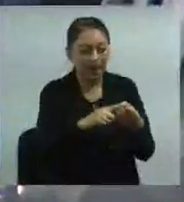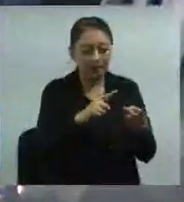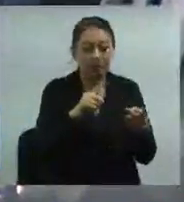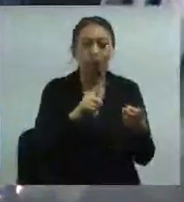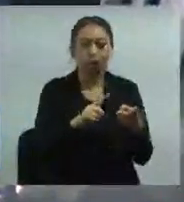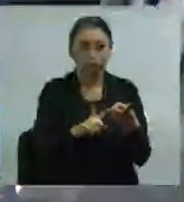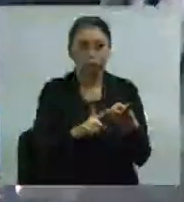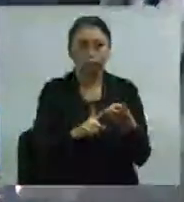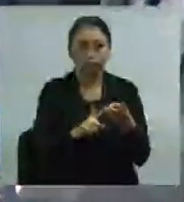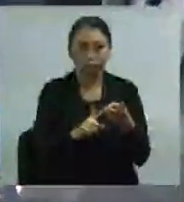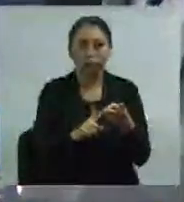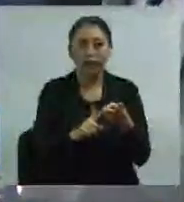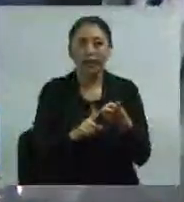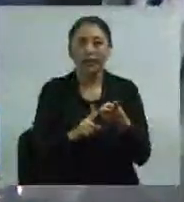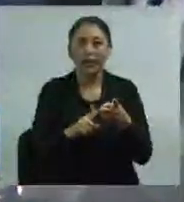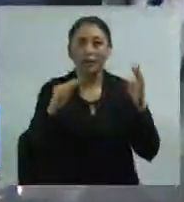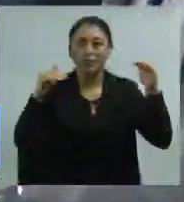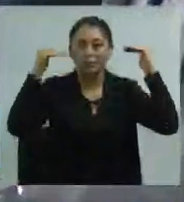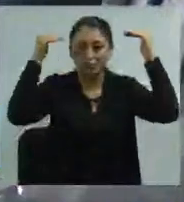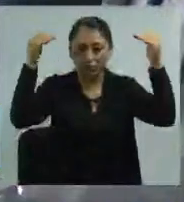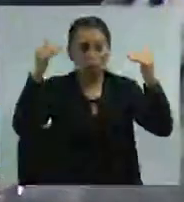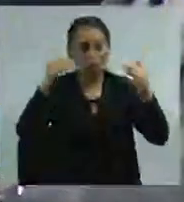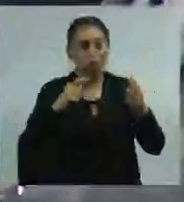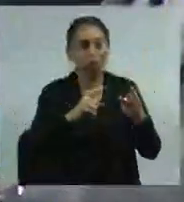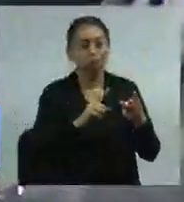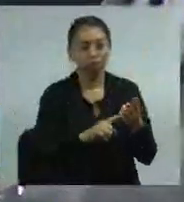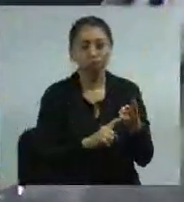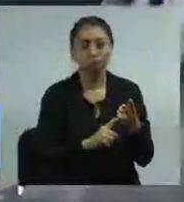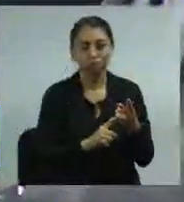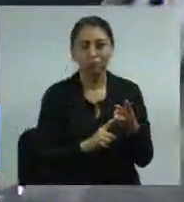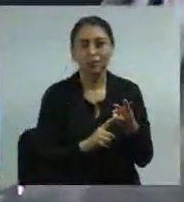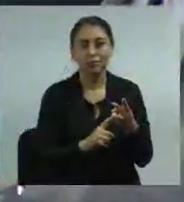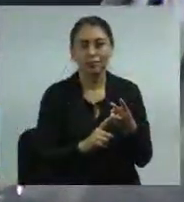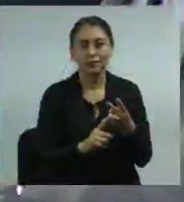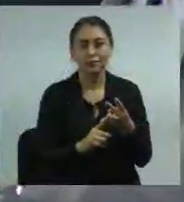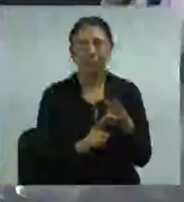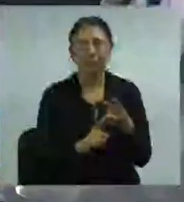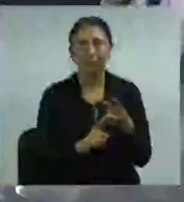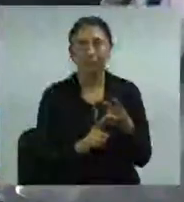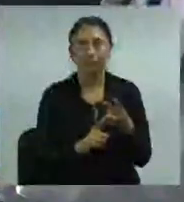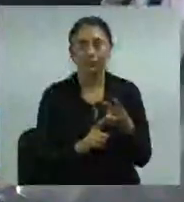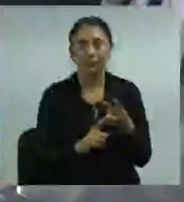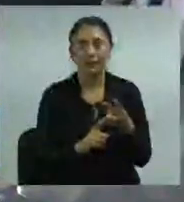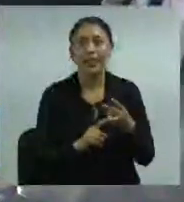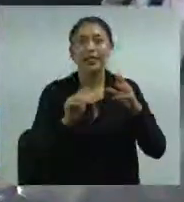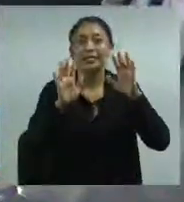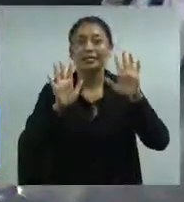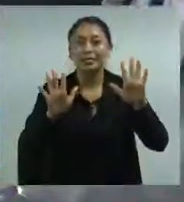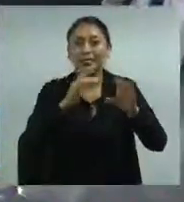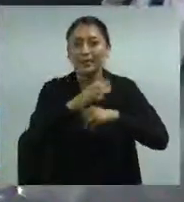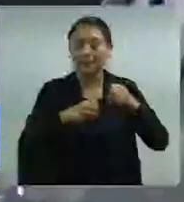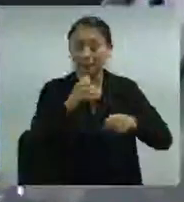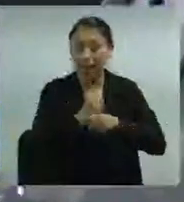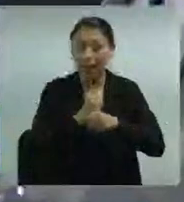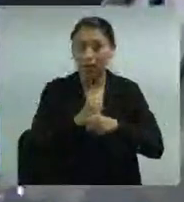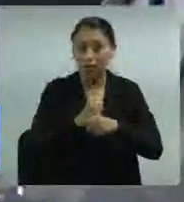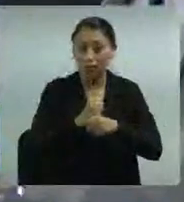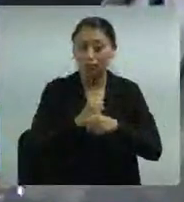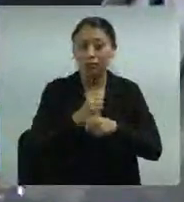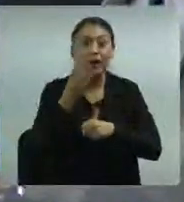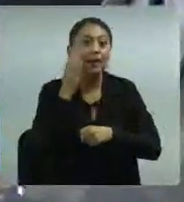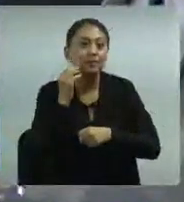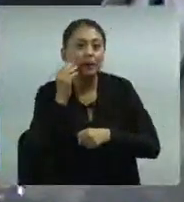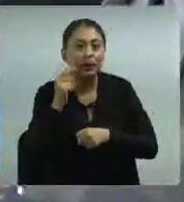califica? Carrera judicial. ¿Qué se la califica al de la calle? Que tenga mínimo 10 años de ejercicio. Y cuando